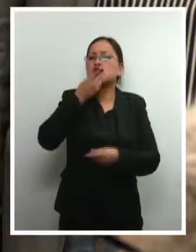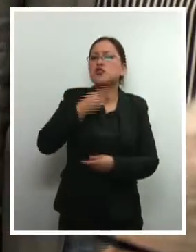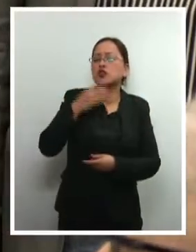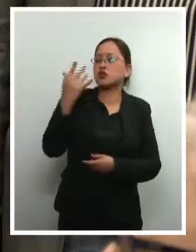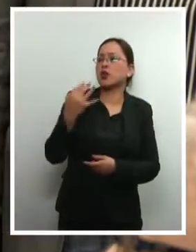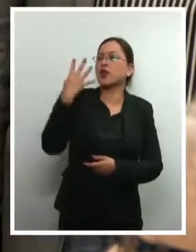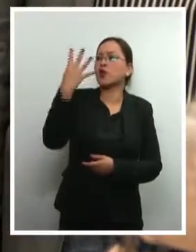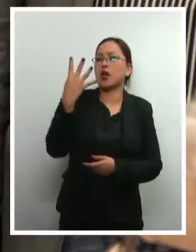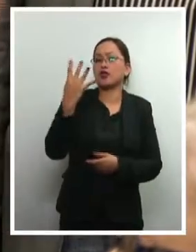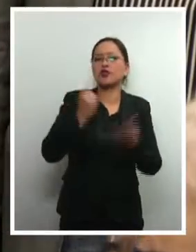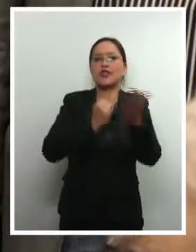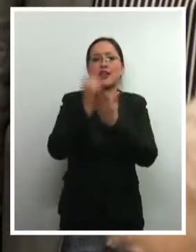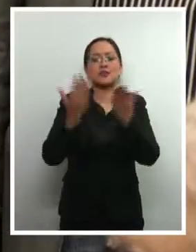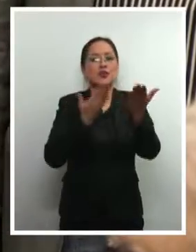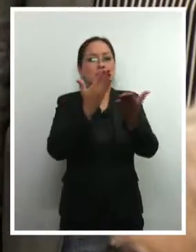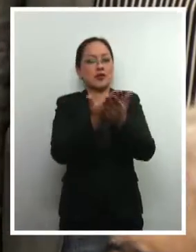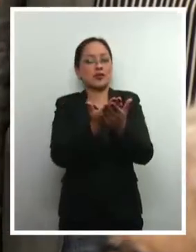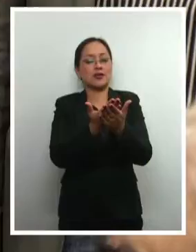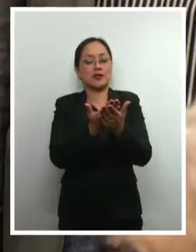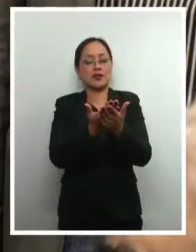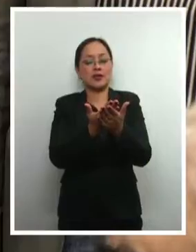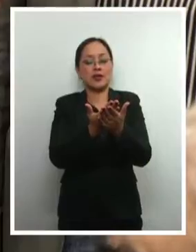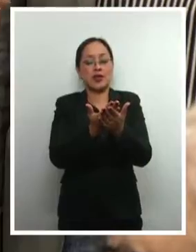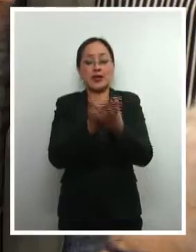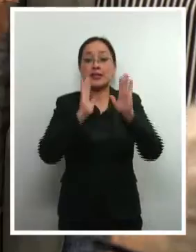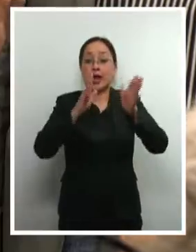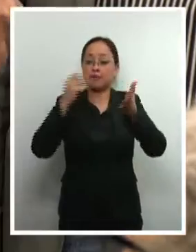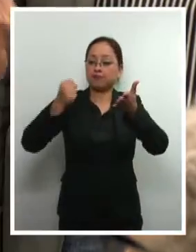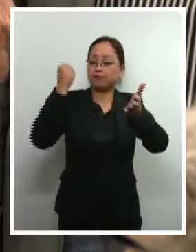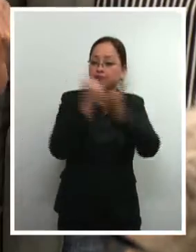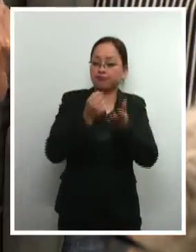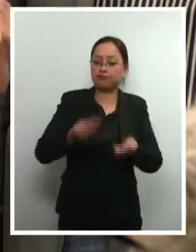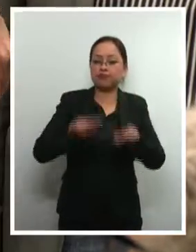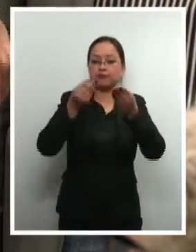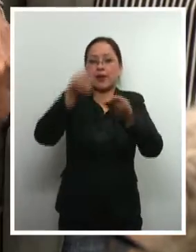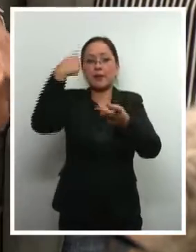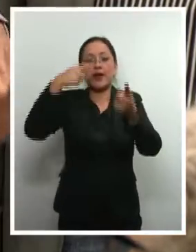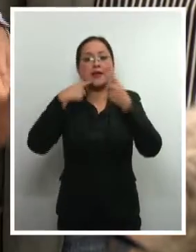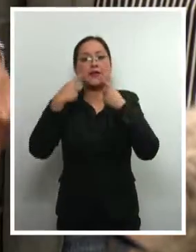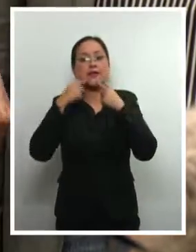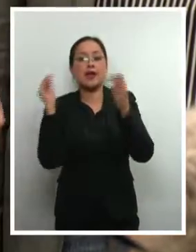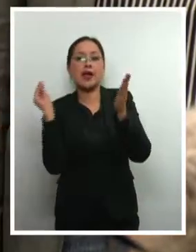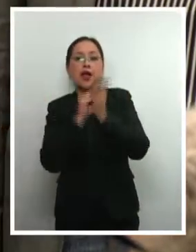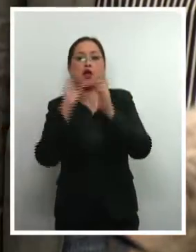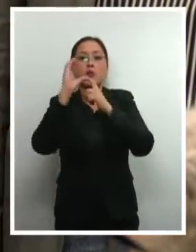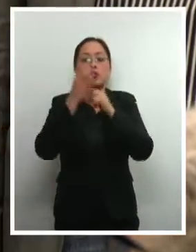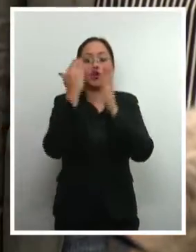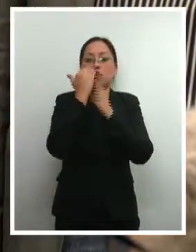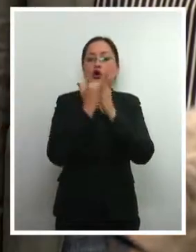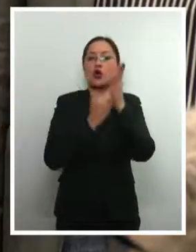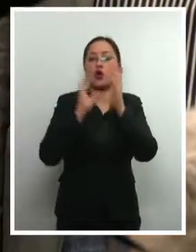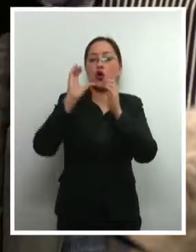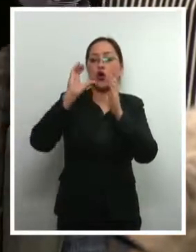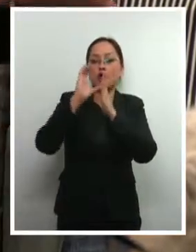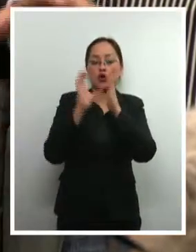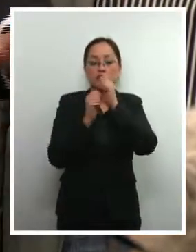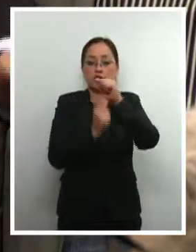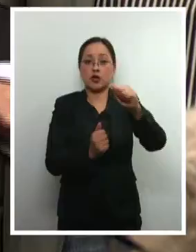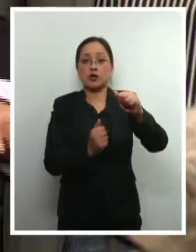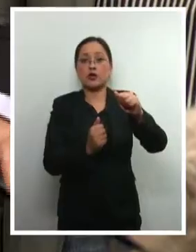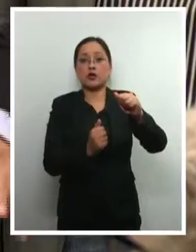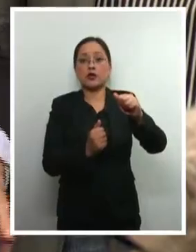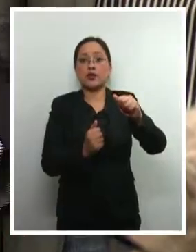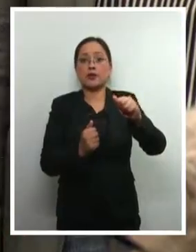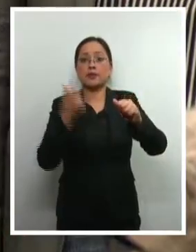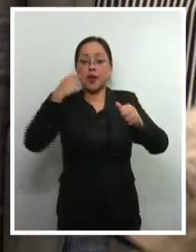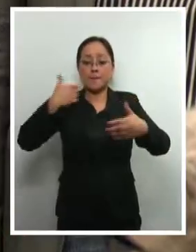54. 54 dictaminadas en la Comisión de Puntos Constitucionales. Miles en los